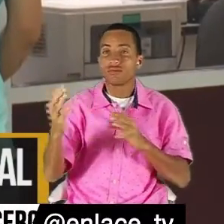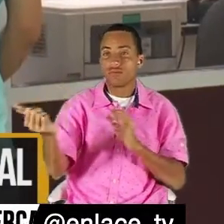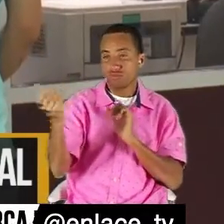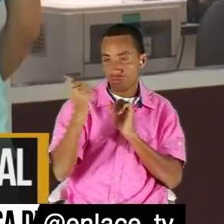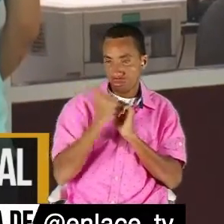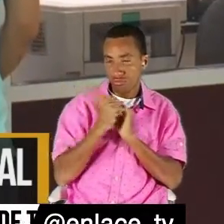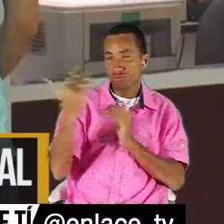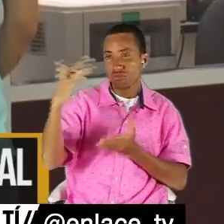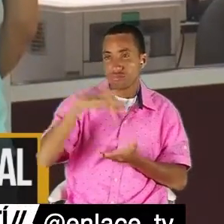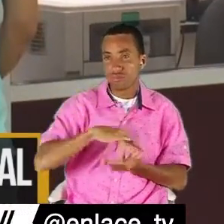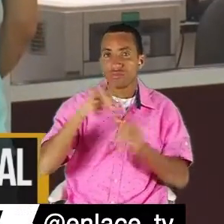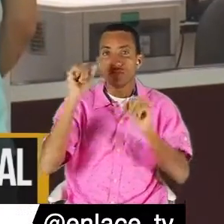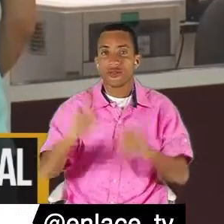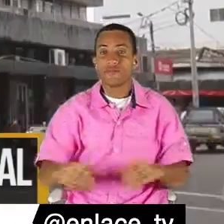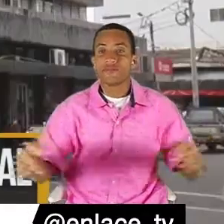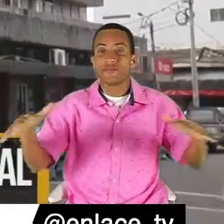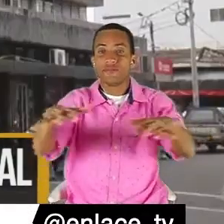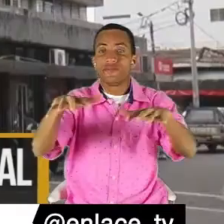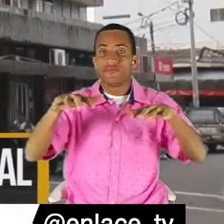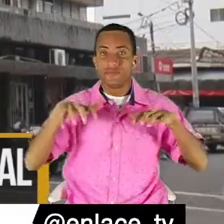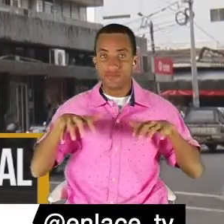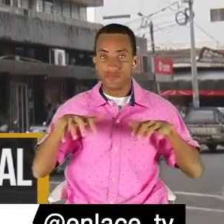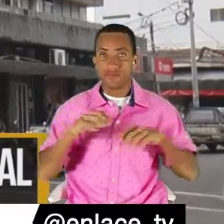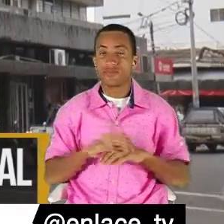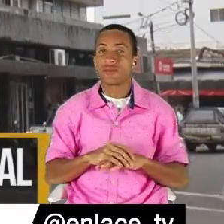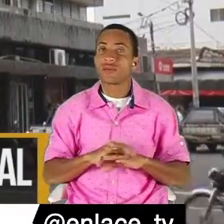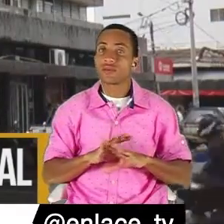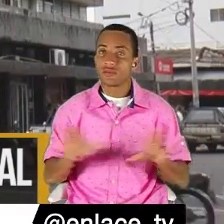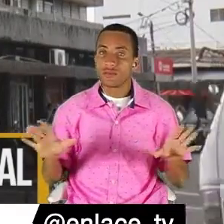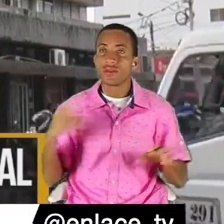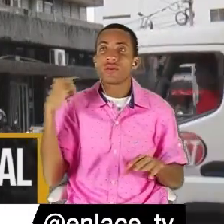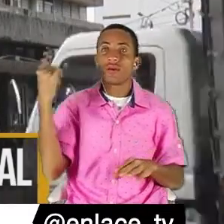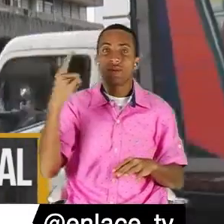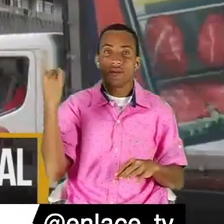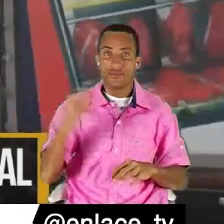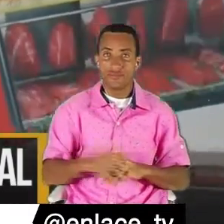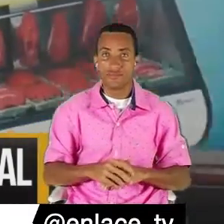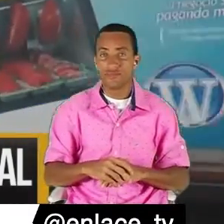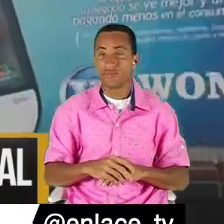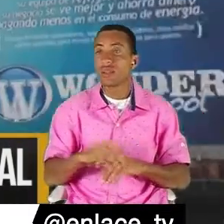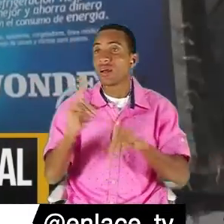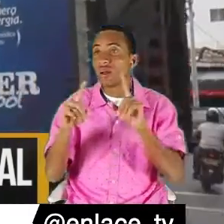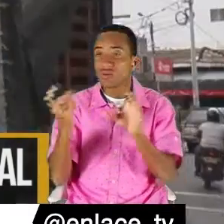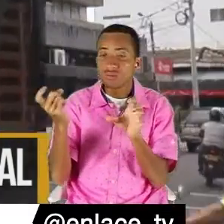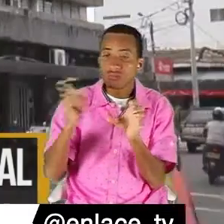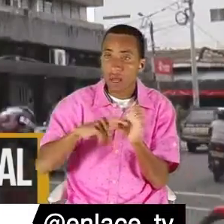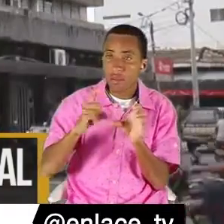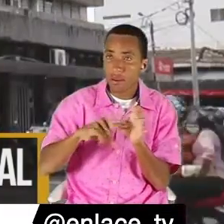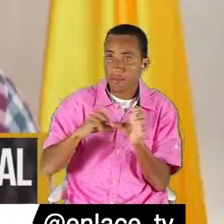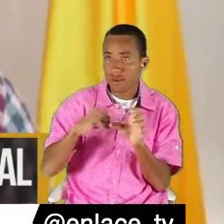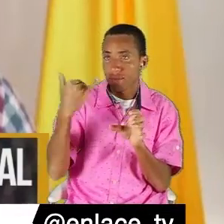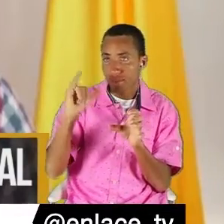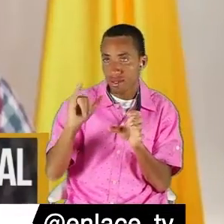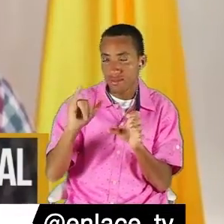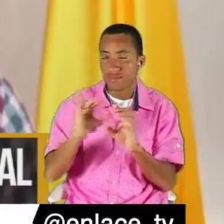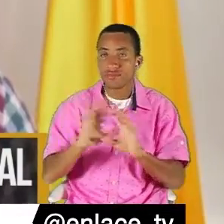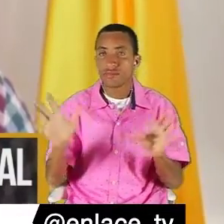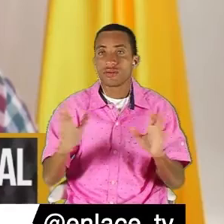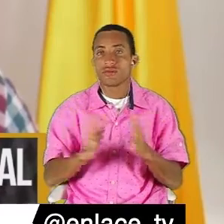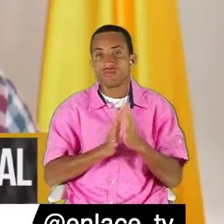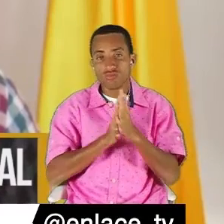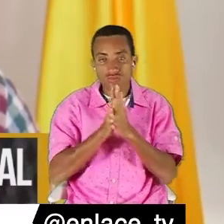gran asamblea ordinaria general de afiliados, en la cual pues estaremos